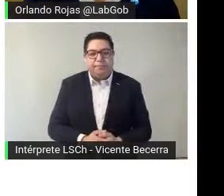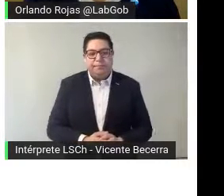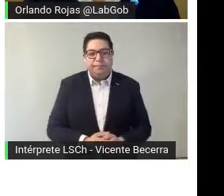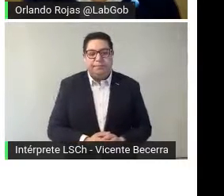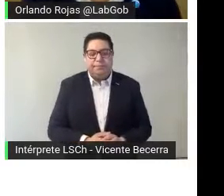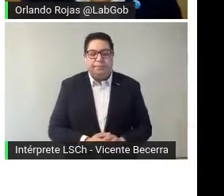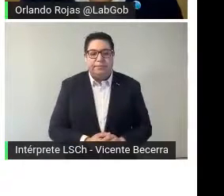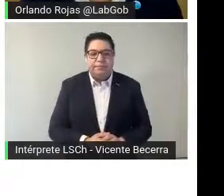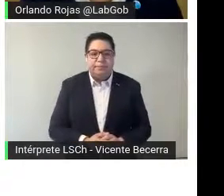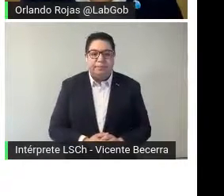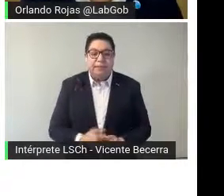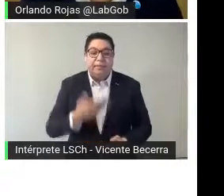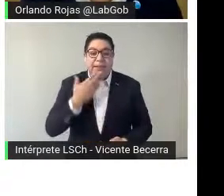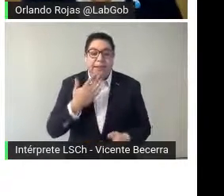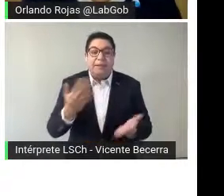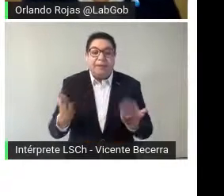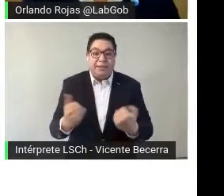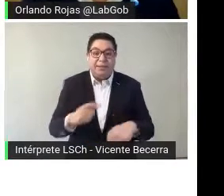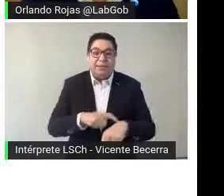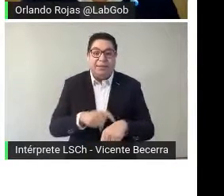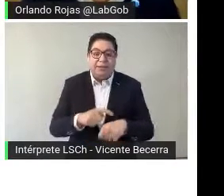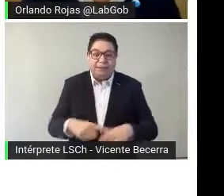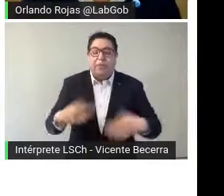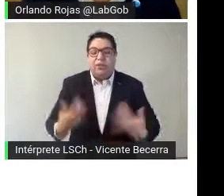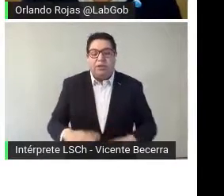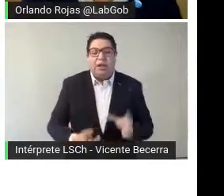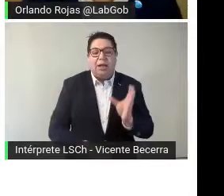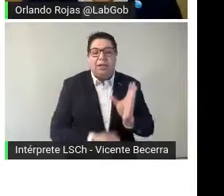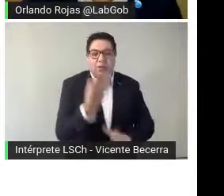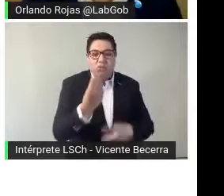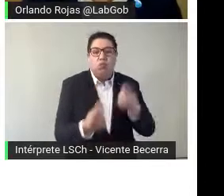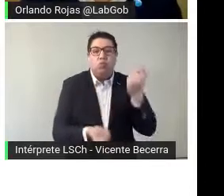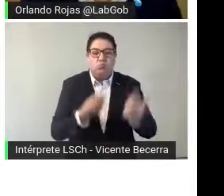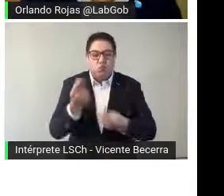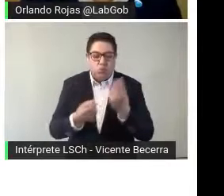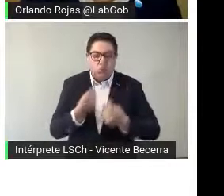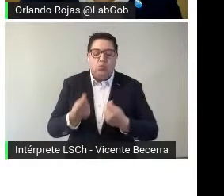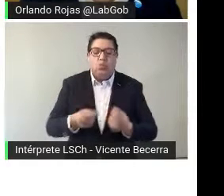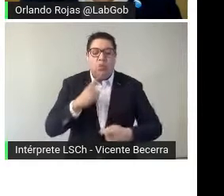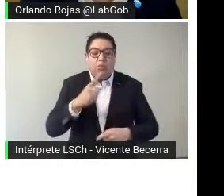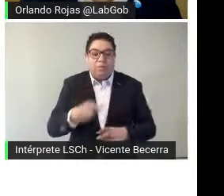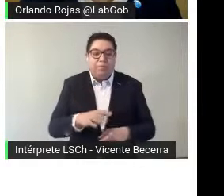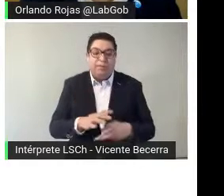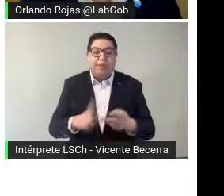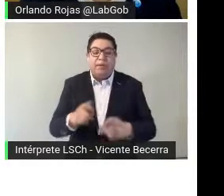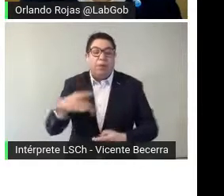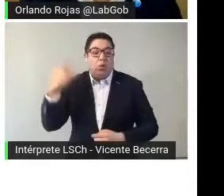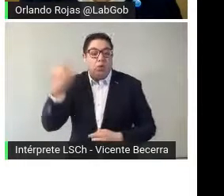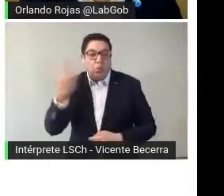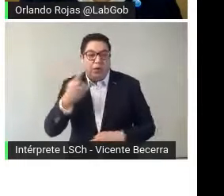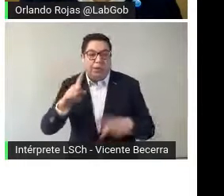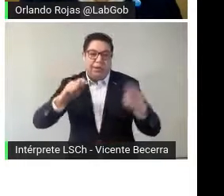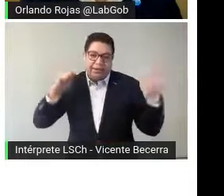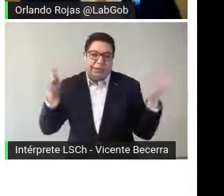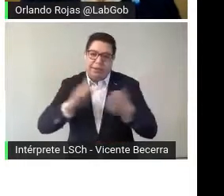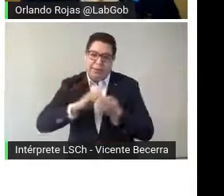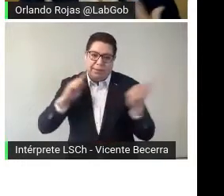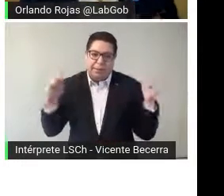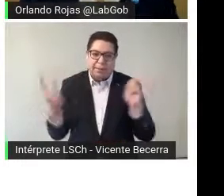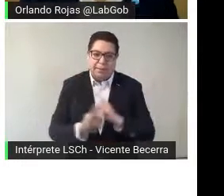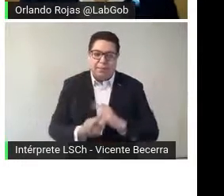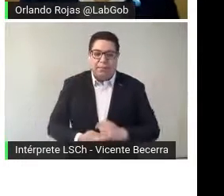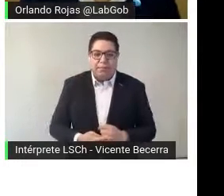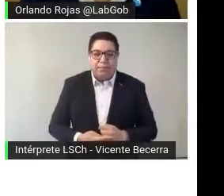Es tiempo de hacer las cosas de forma nueva, algo novedoso, algo distinto. La urgencia por hacer cambios. ¿Qué